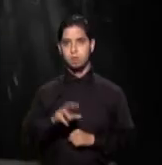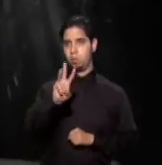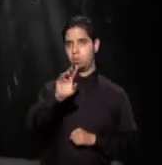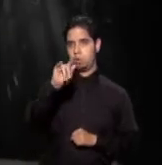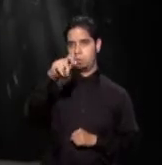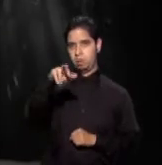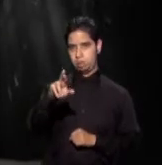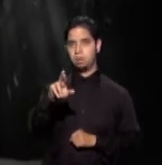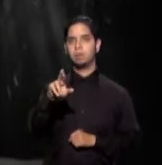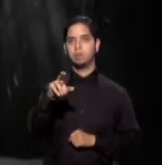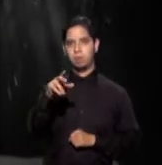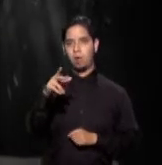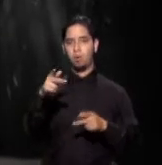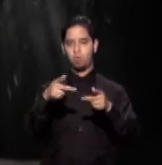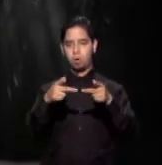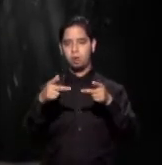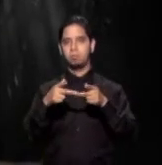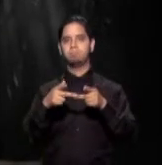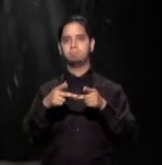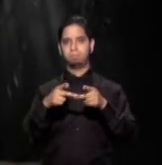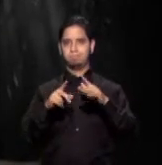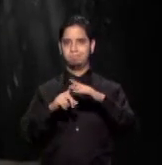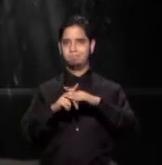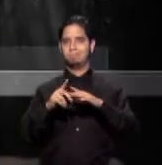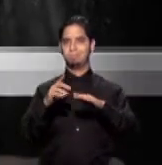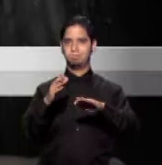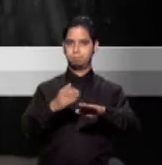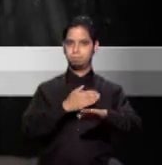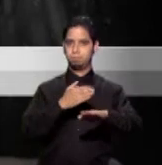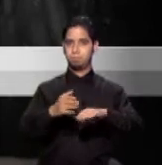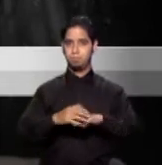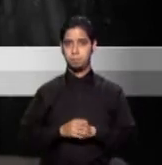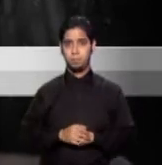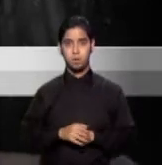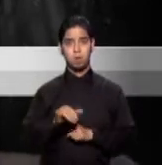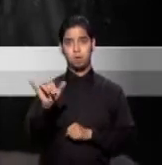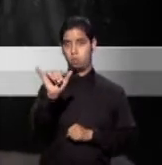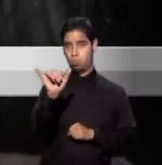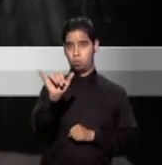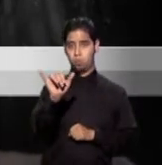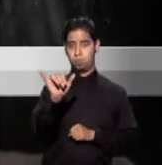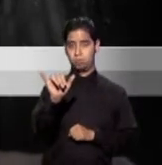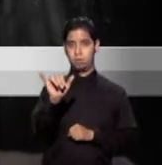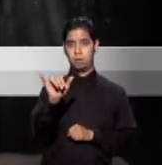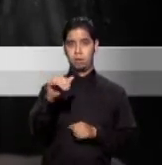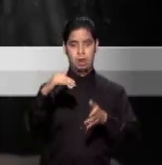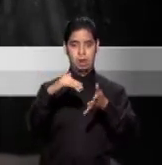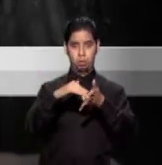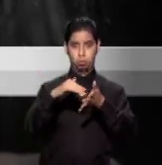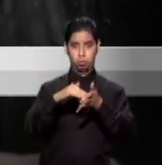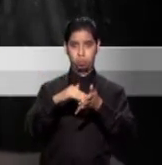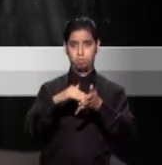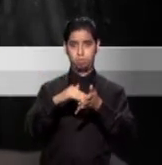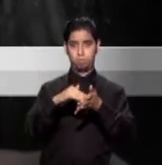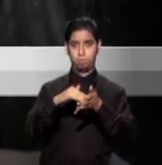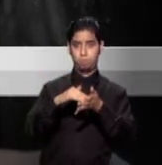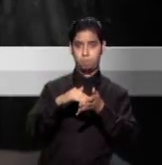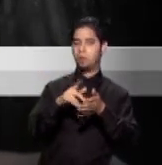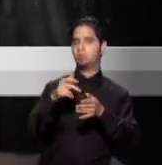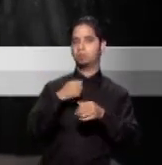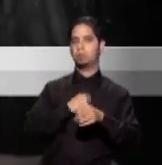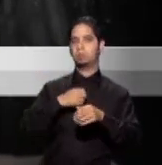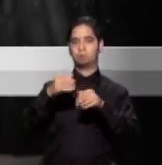escenarios. Y tener la posibilidad y el honor de estar en el estudio donde hoy estoy parado, el estudio C de WIPR, donde